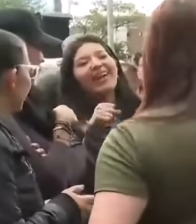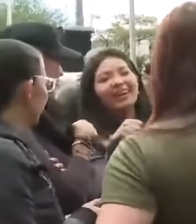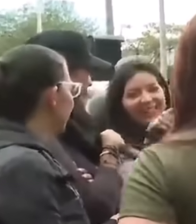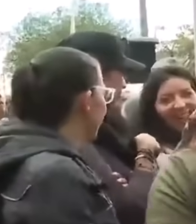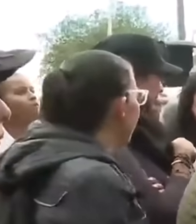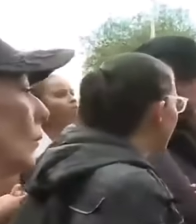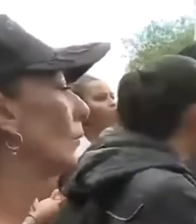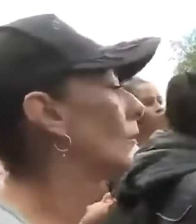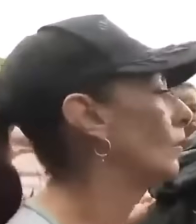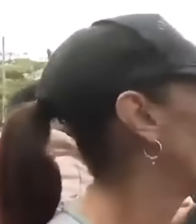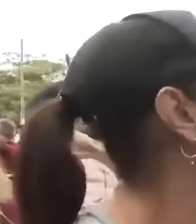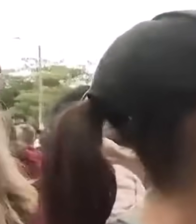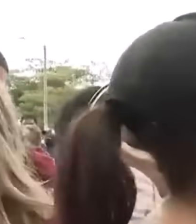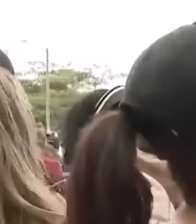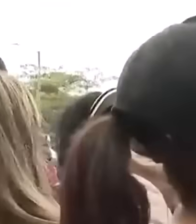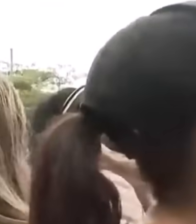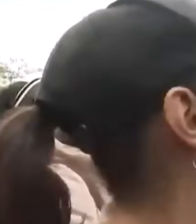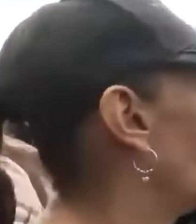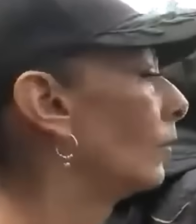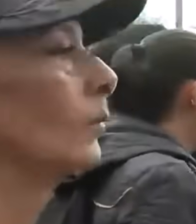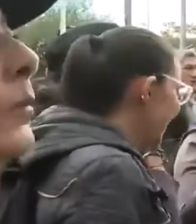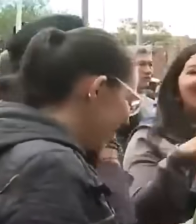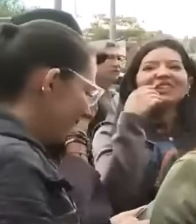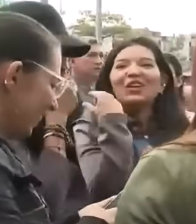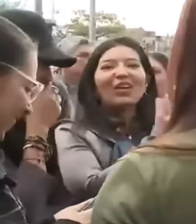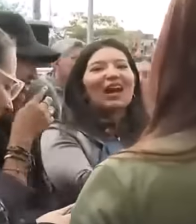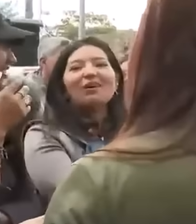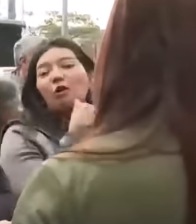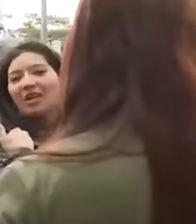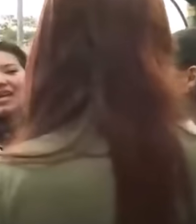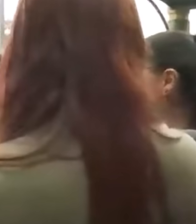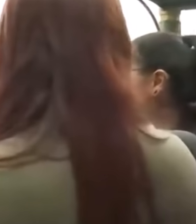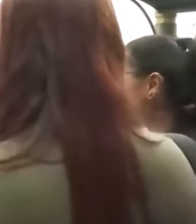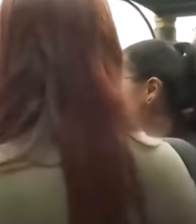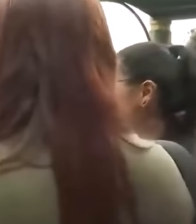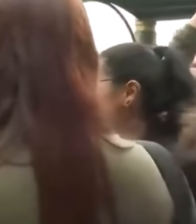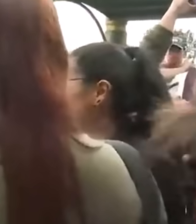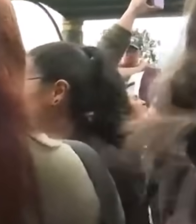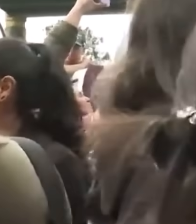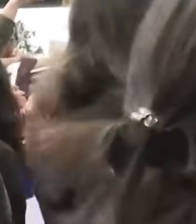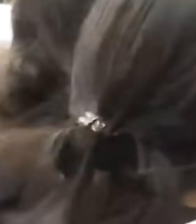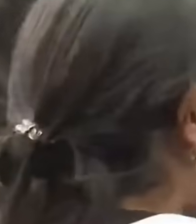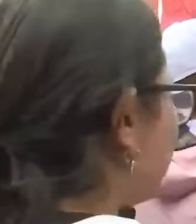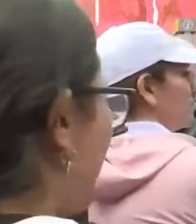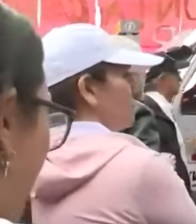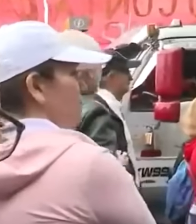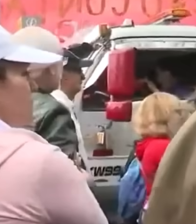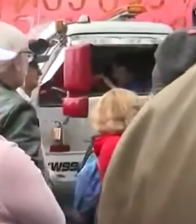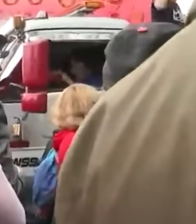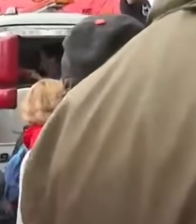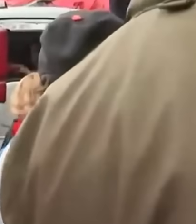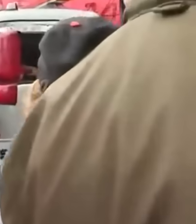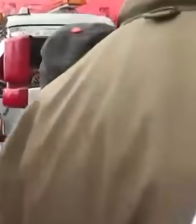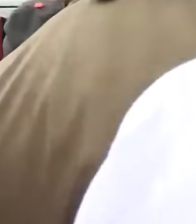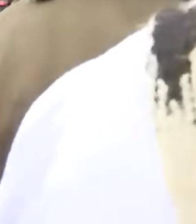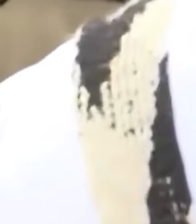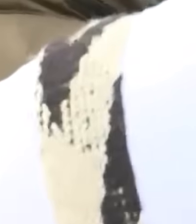este momento. Hemos hablado con diversas personas que nos han contado su parecer de lo que piensan de la Fiscalía.